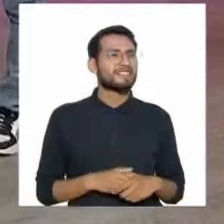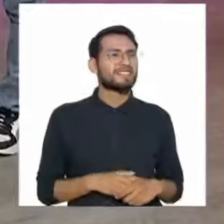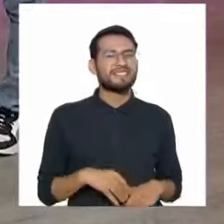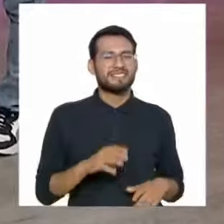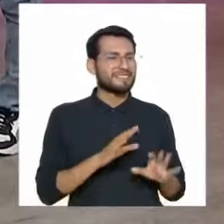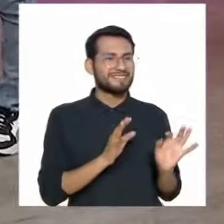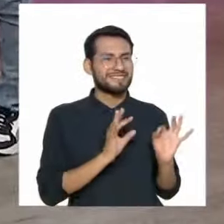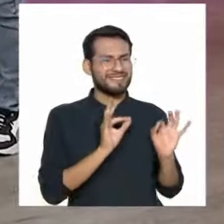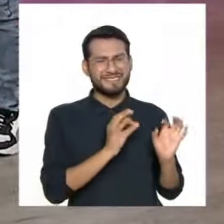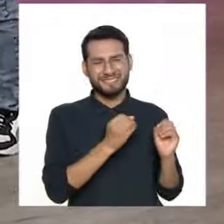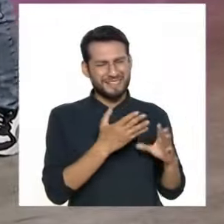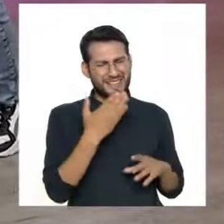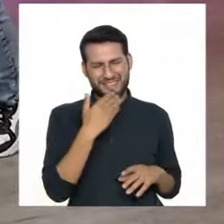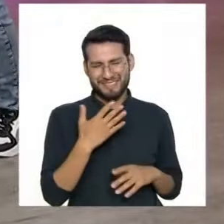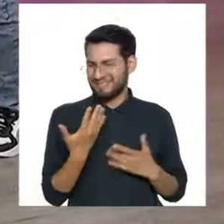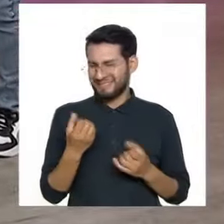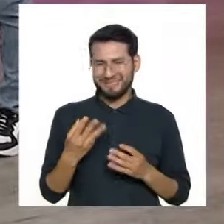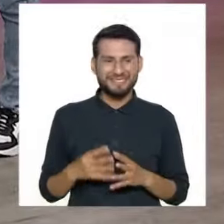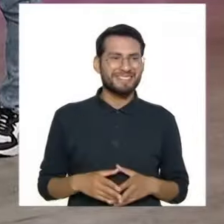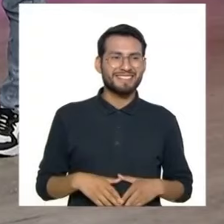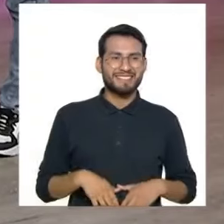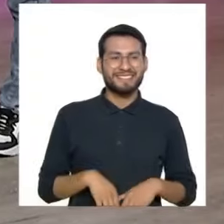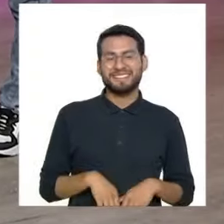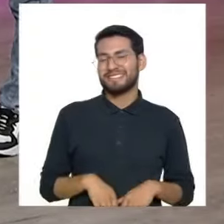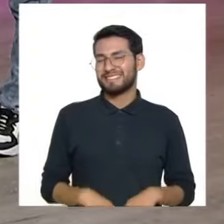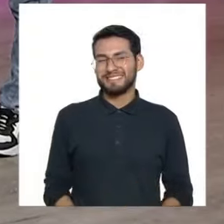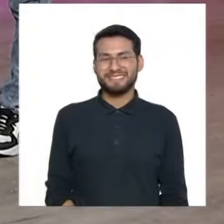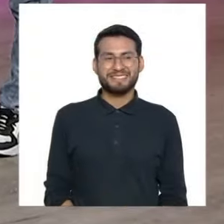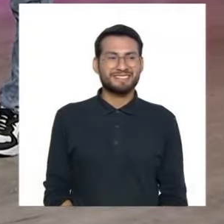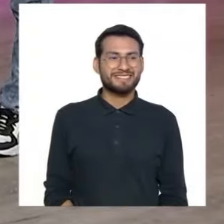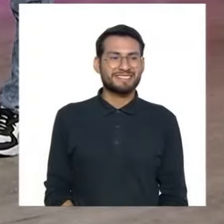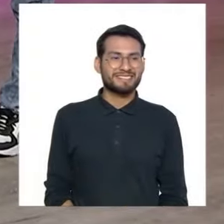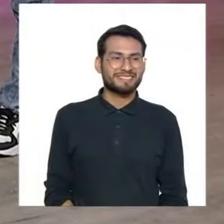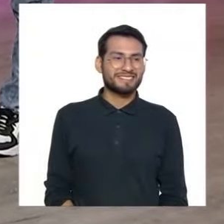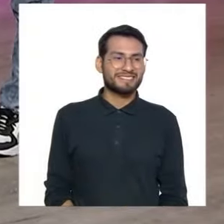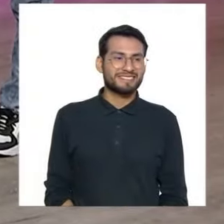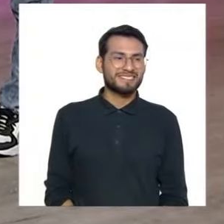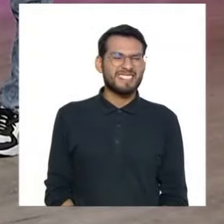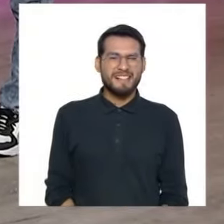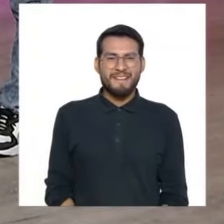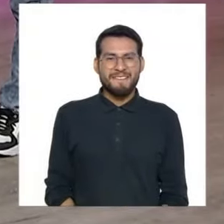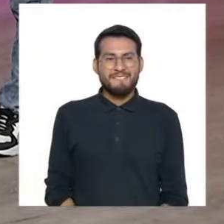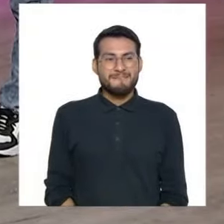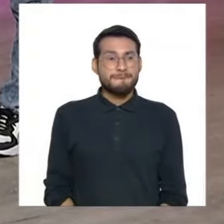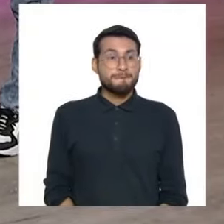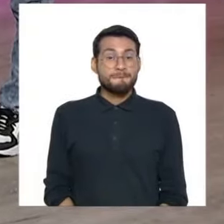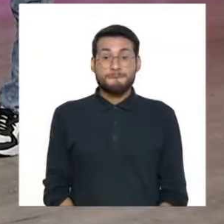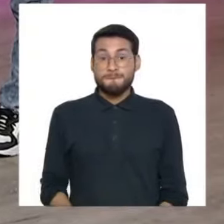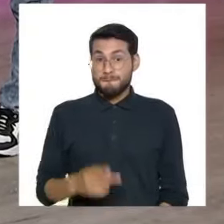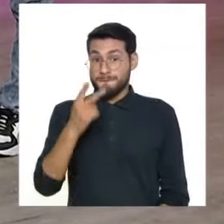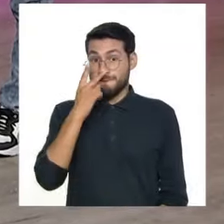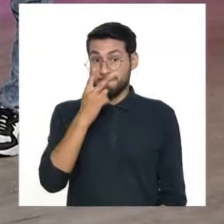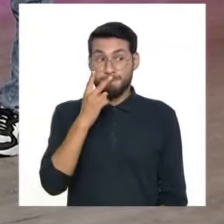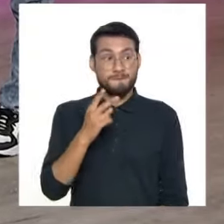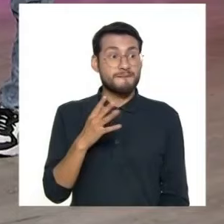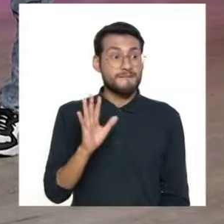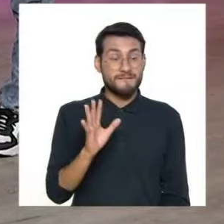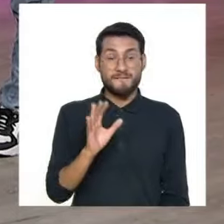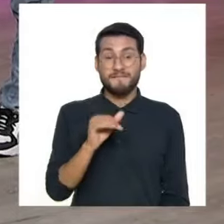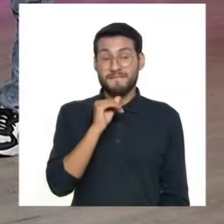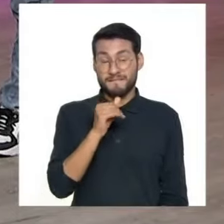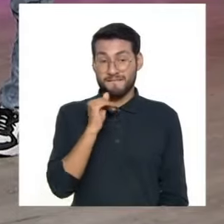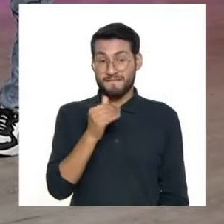picante Ah si a la invitad le usa Está bien entonces ya está miren Miren esta belleza Miren esta belleza todavía no